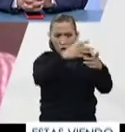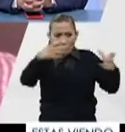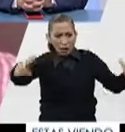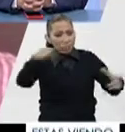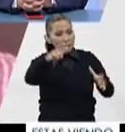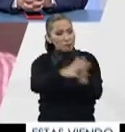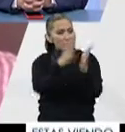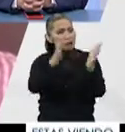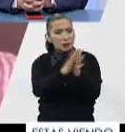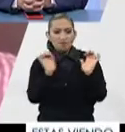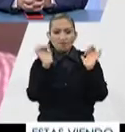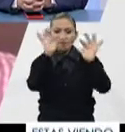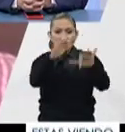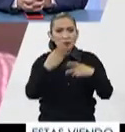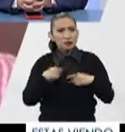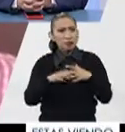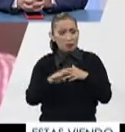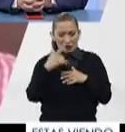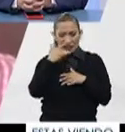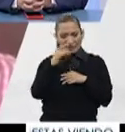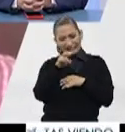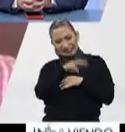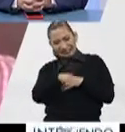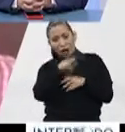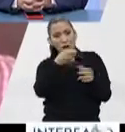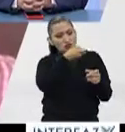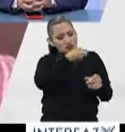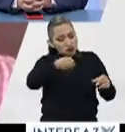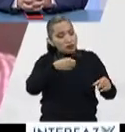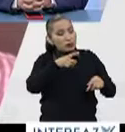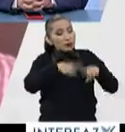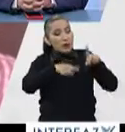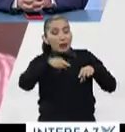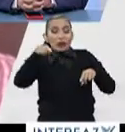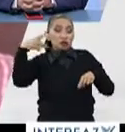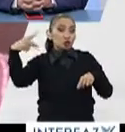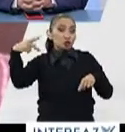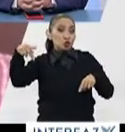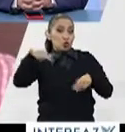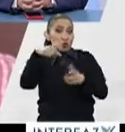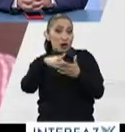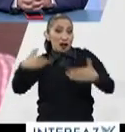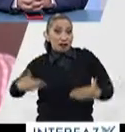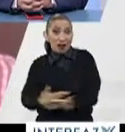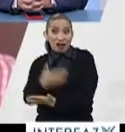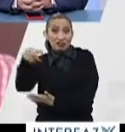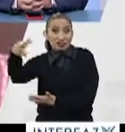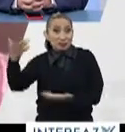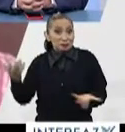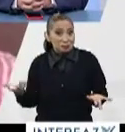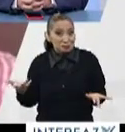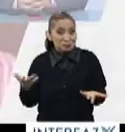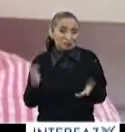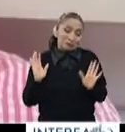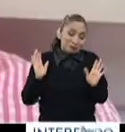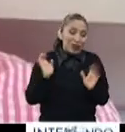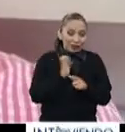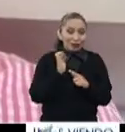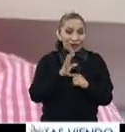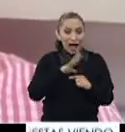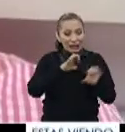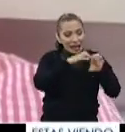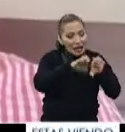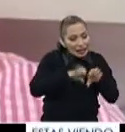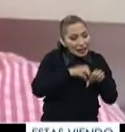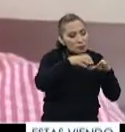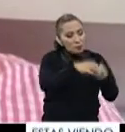donde participan todos estos migrantes, y lo curioso es que se organizan con base en sus lugares de origen. Entonces hay